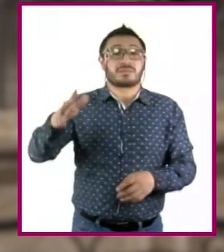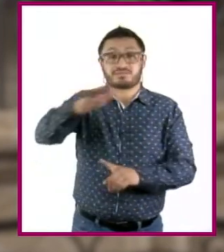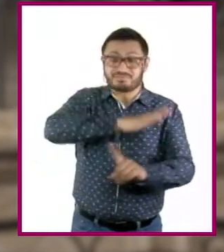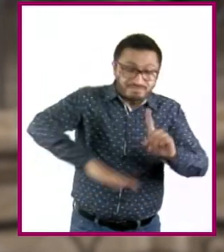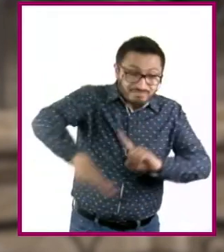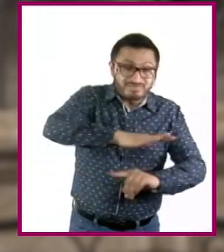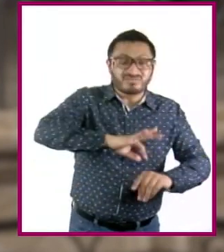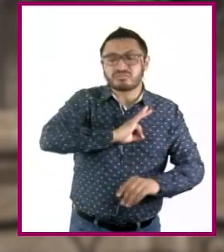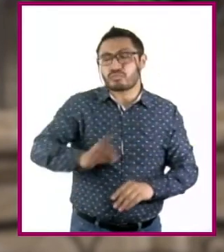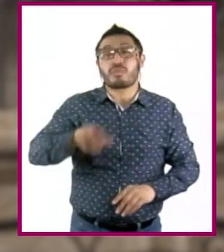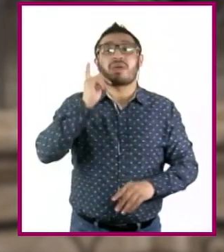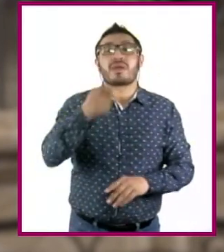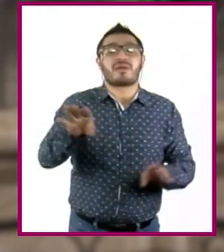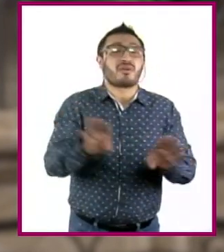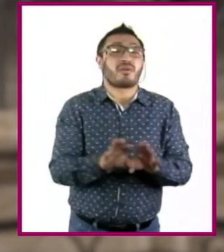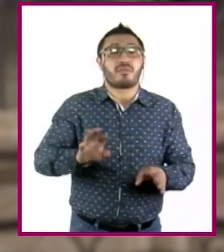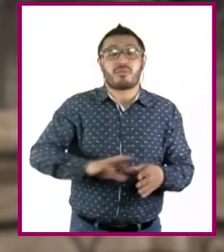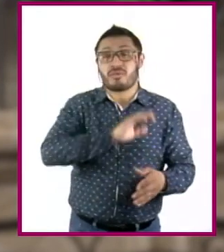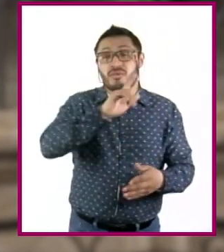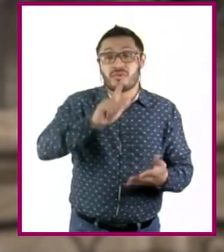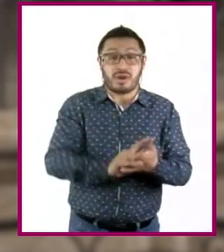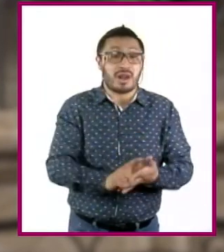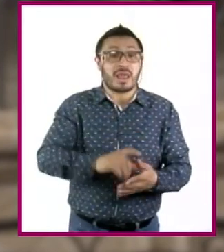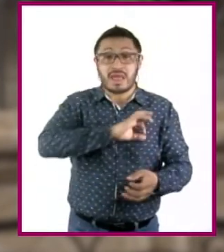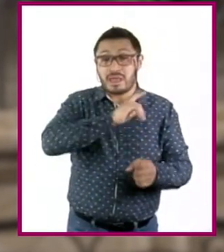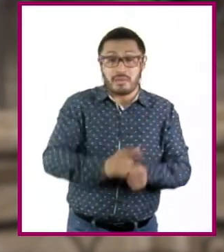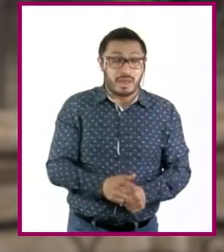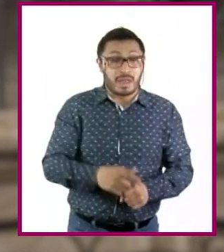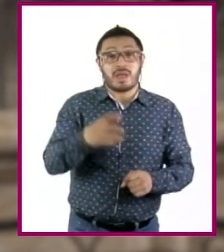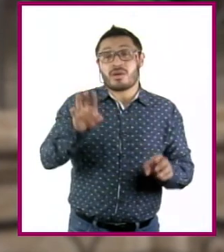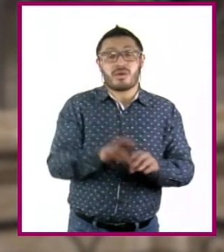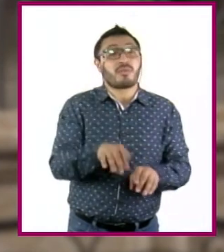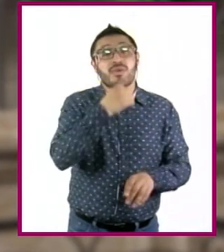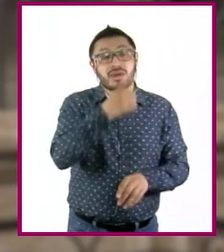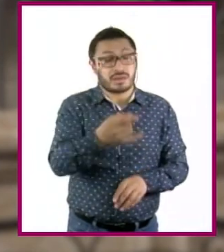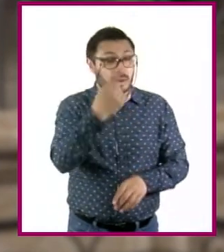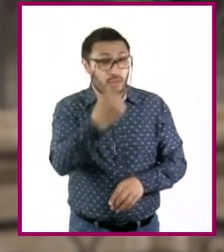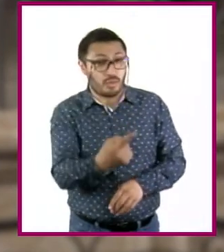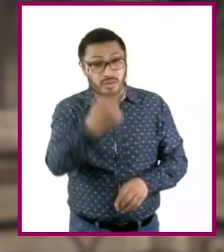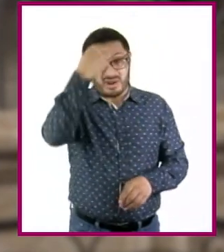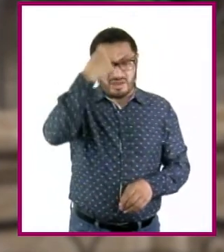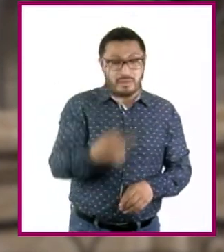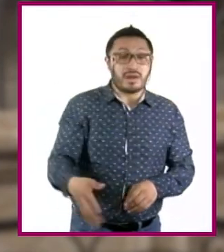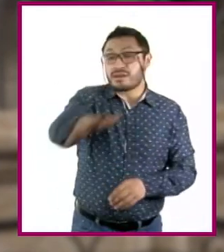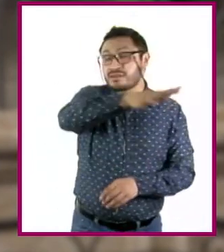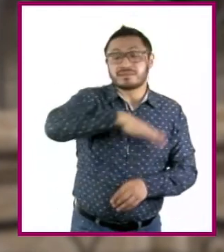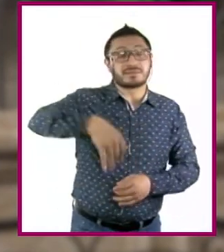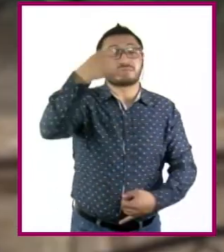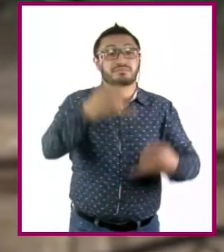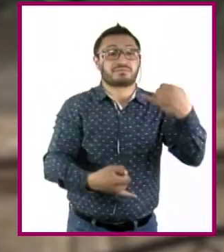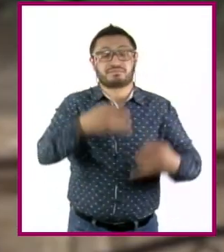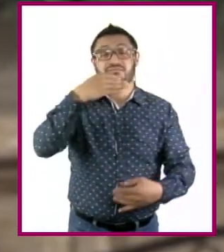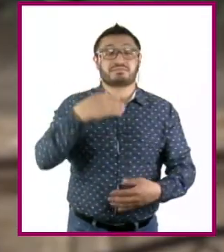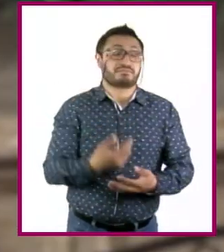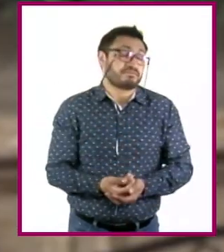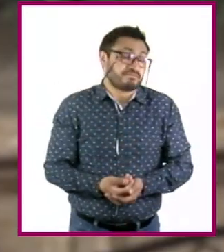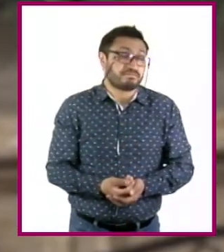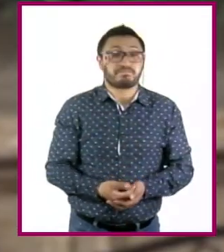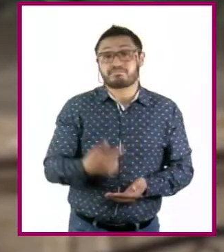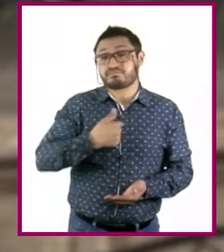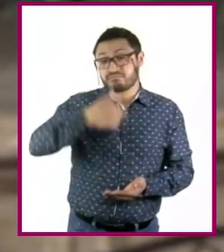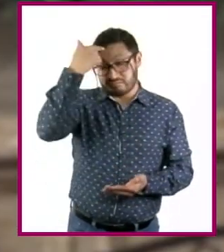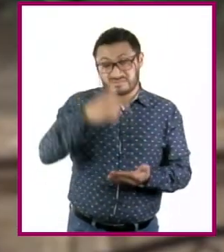significar excepciones a las leyes, y que, como dice Luna, deberían tomarse en consideración a la hora de juzgar. Creo